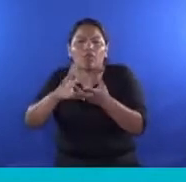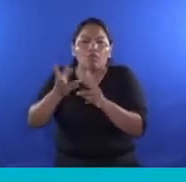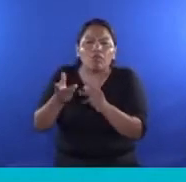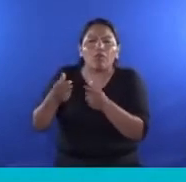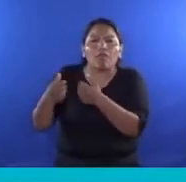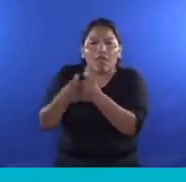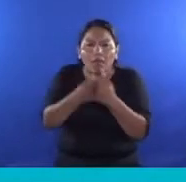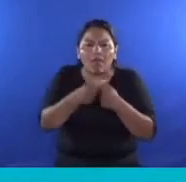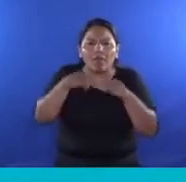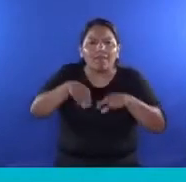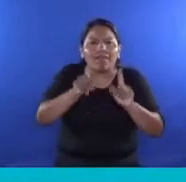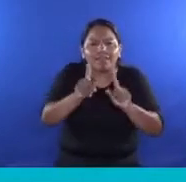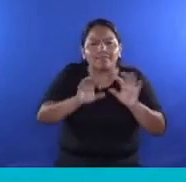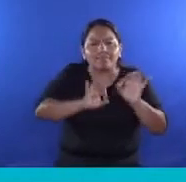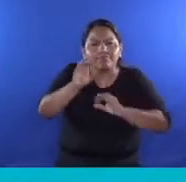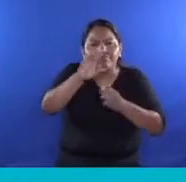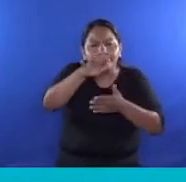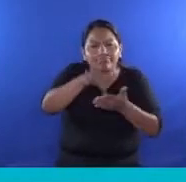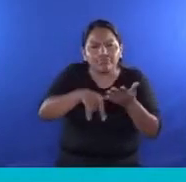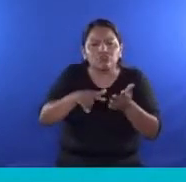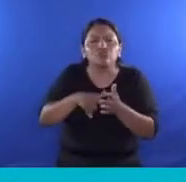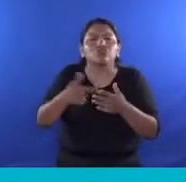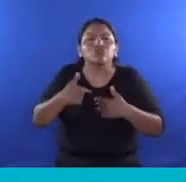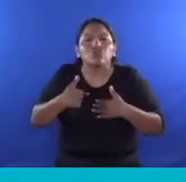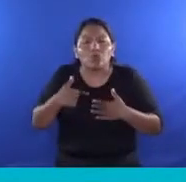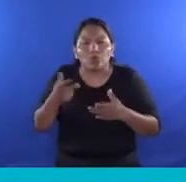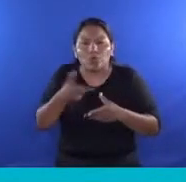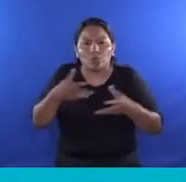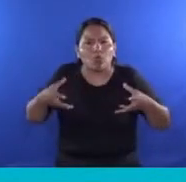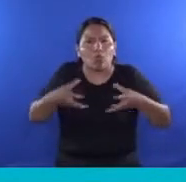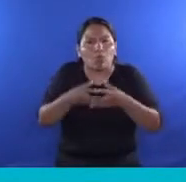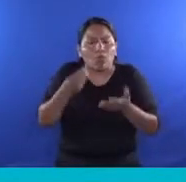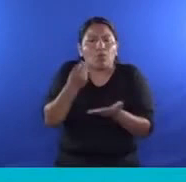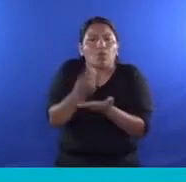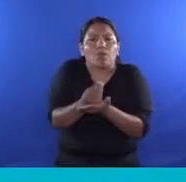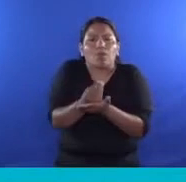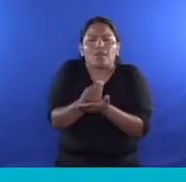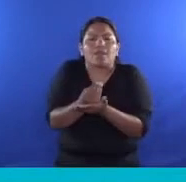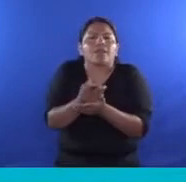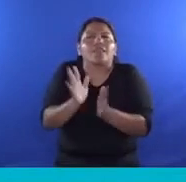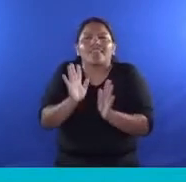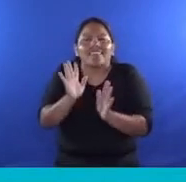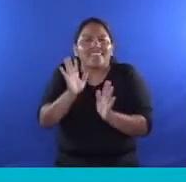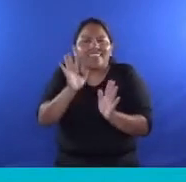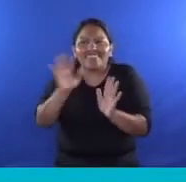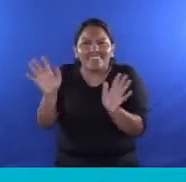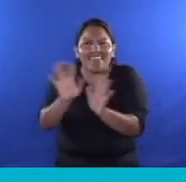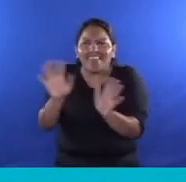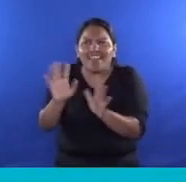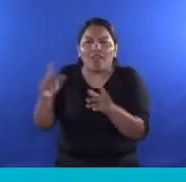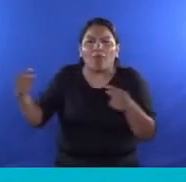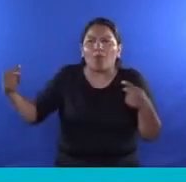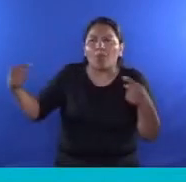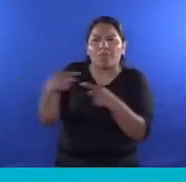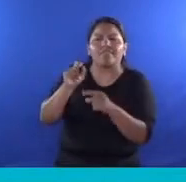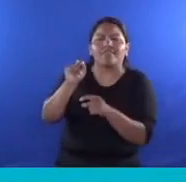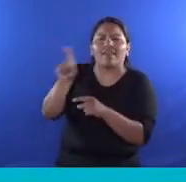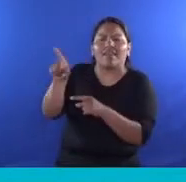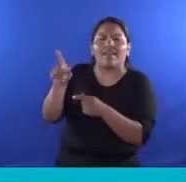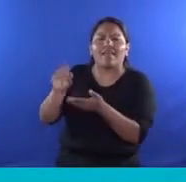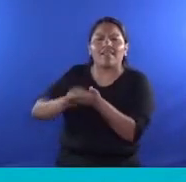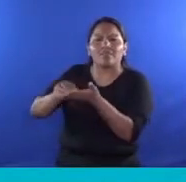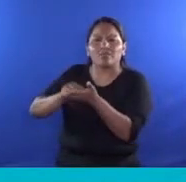texto. Yo estoy, la posición de nuestro bloque es totalmente contraria a la que se manifestó la diputada del